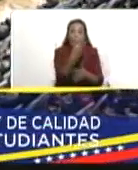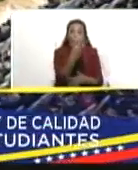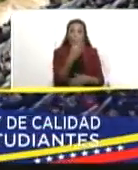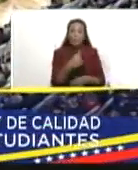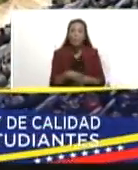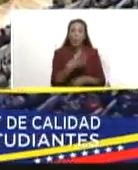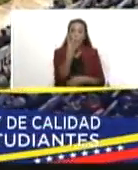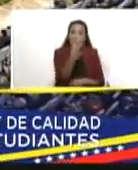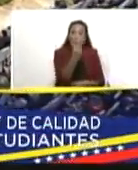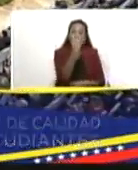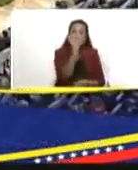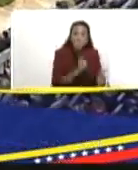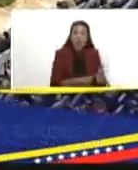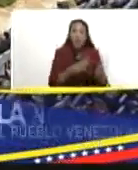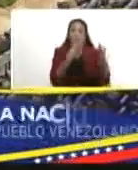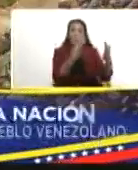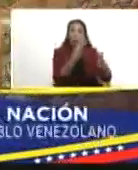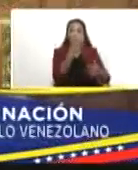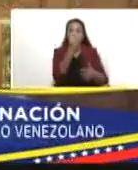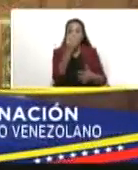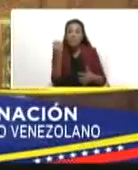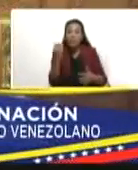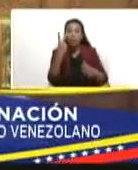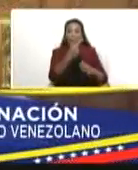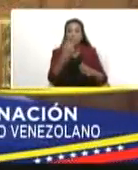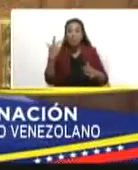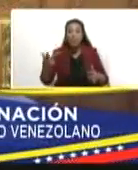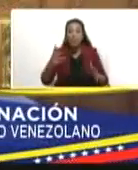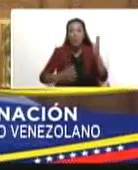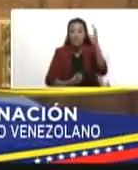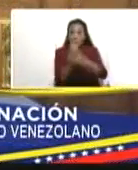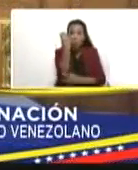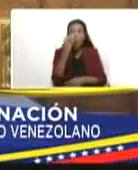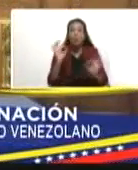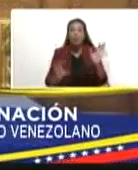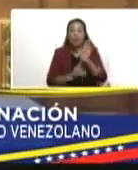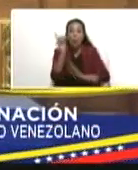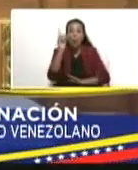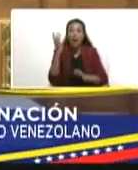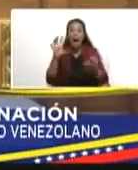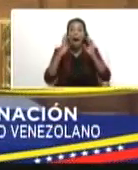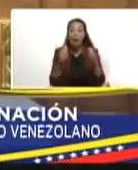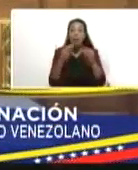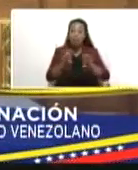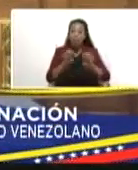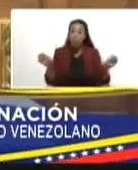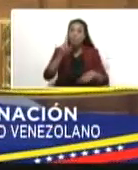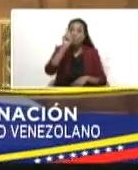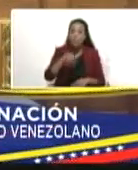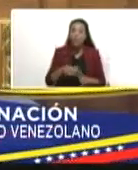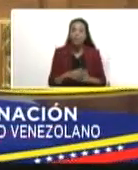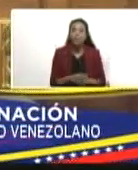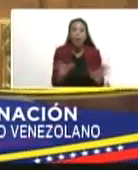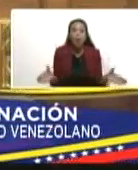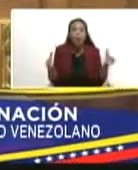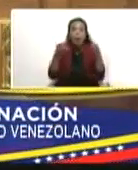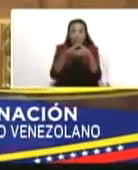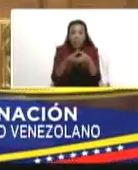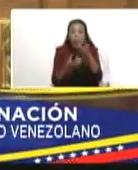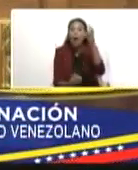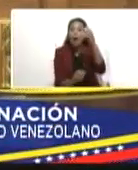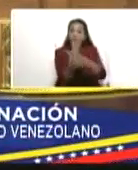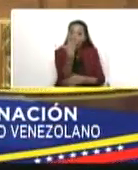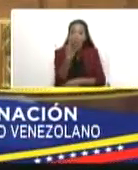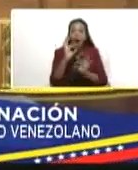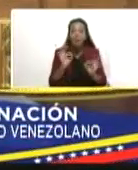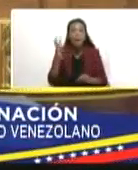Perdón 1492 centros de desarrollo de la calidad educativa organización